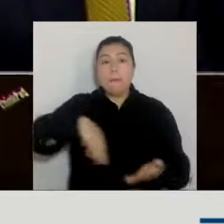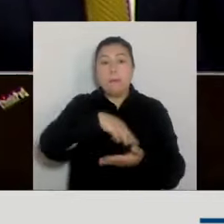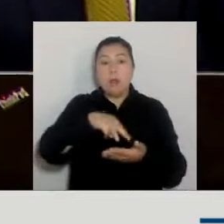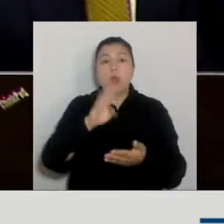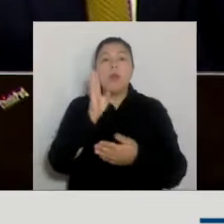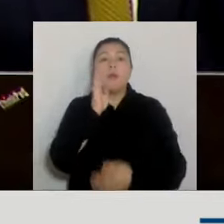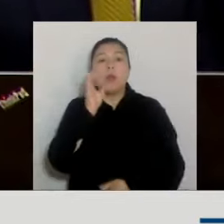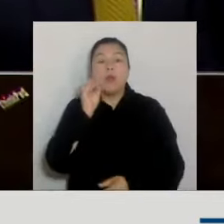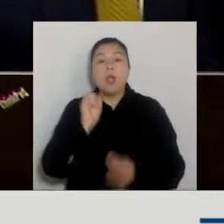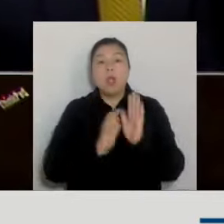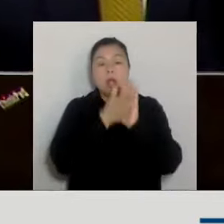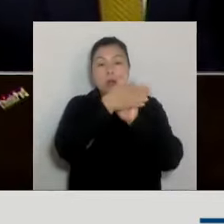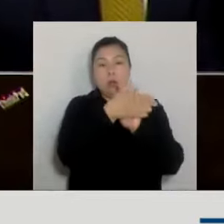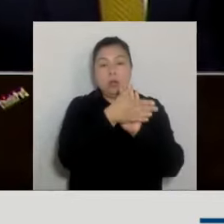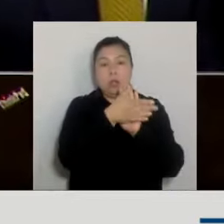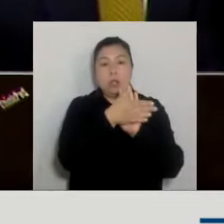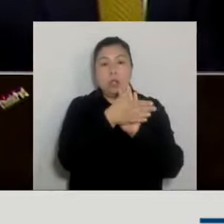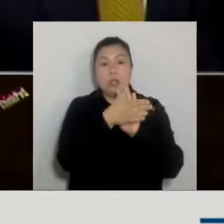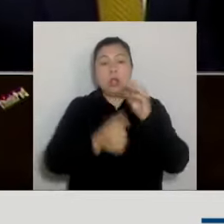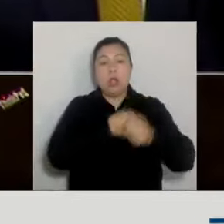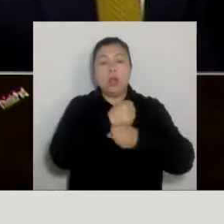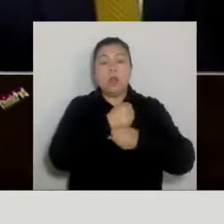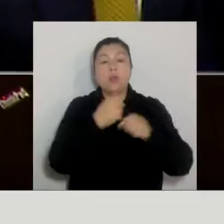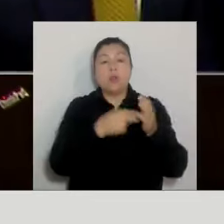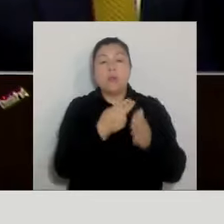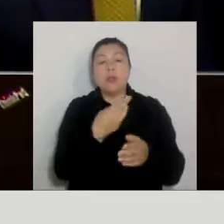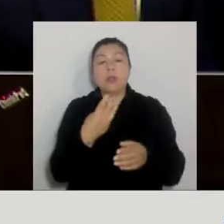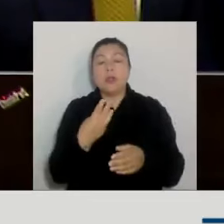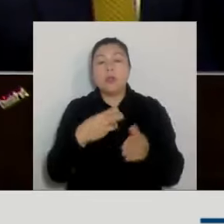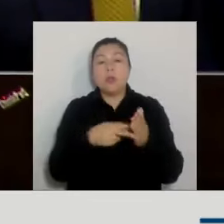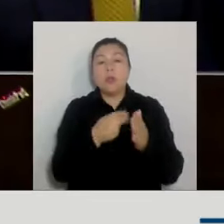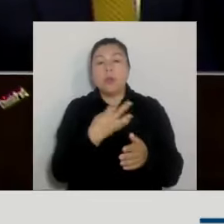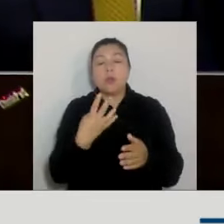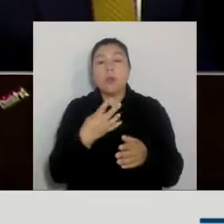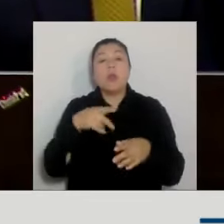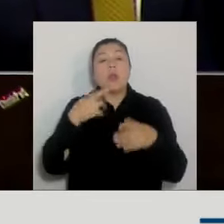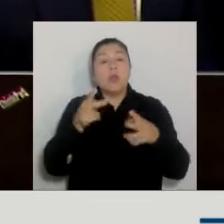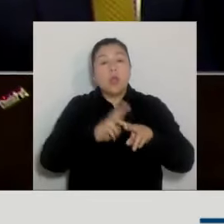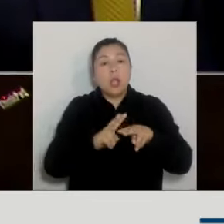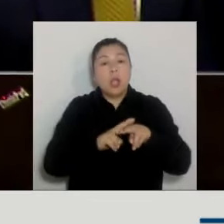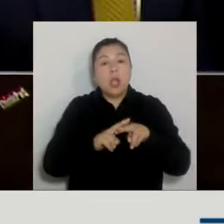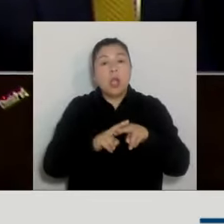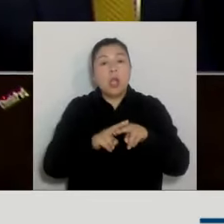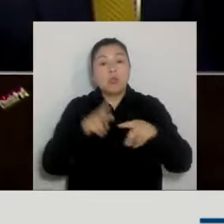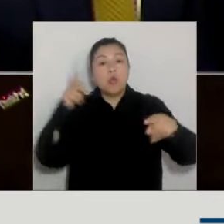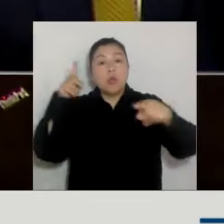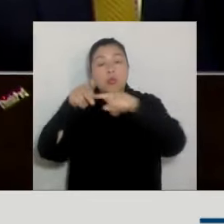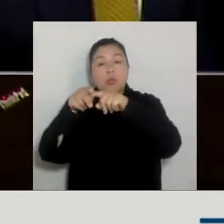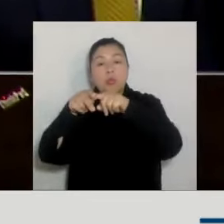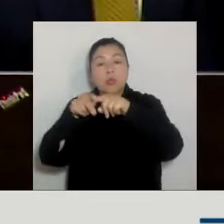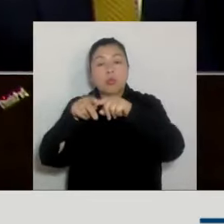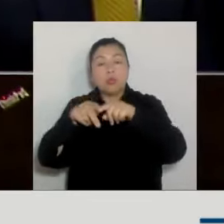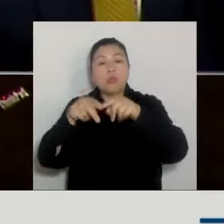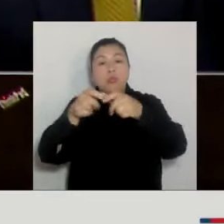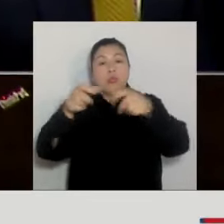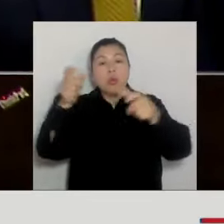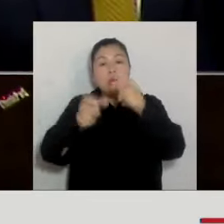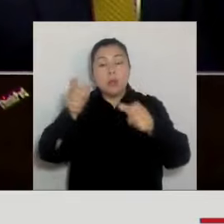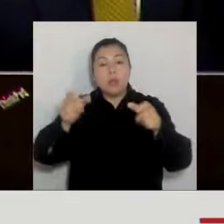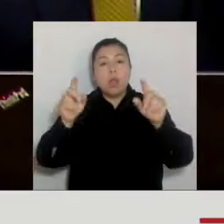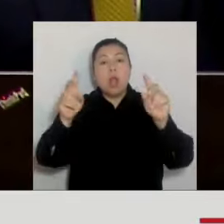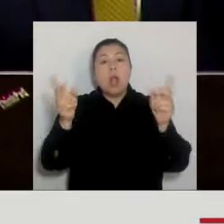araucanía entre los años 2023 y 2024 los que generaron cortes masivos de estos servicios la comisión rendirá su